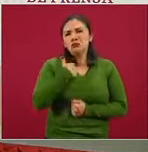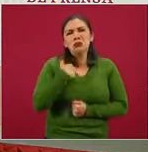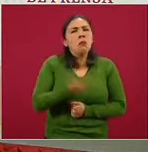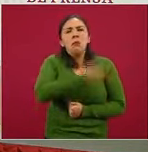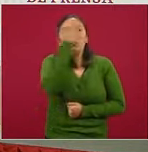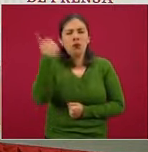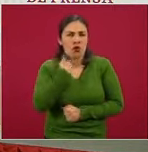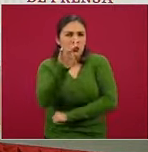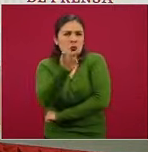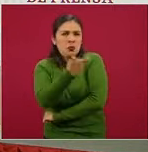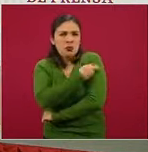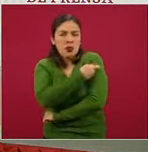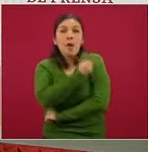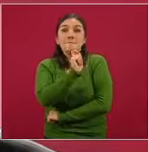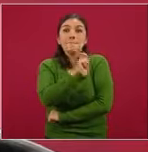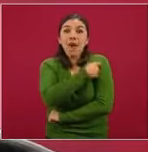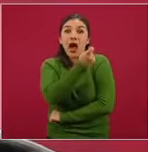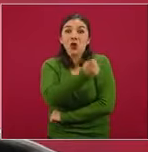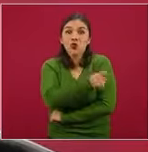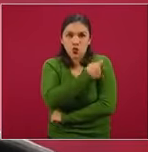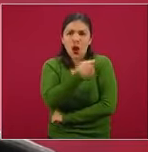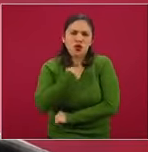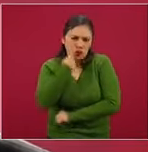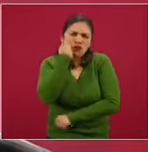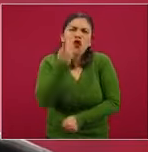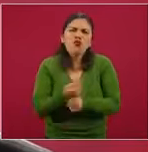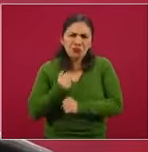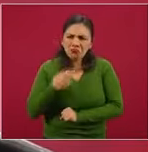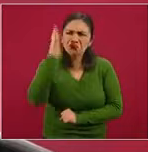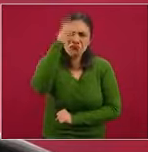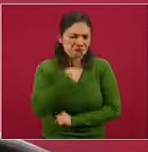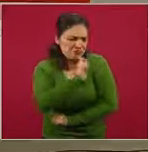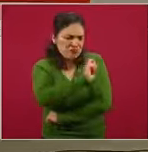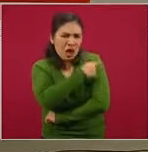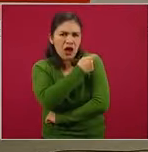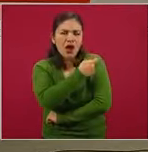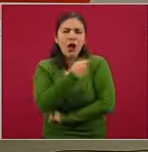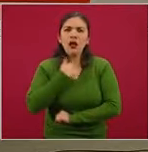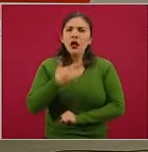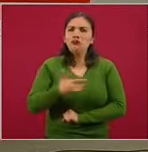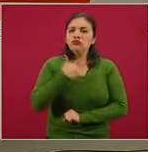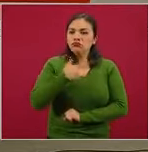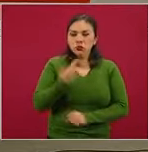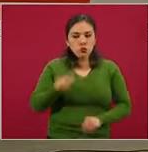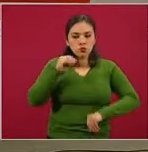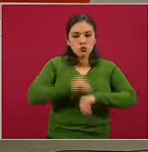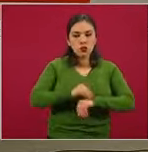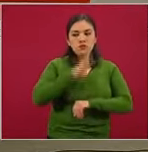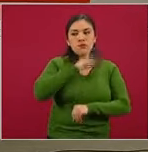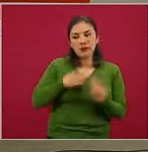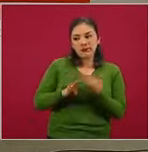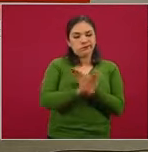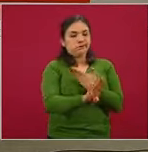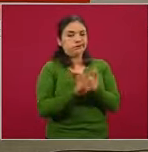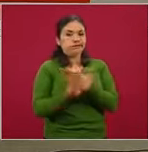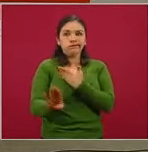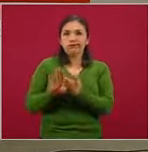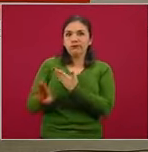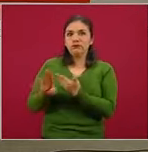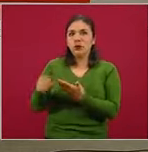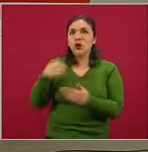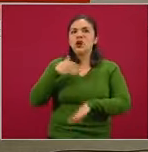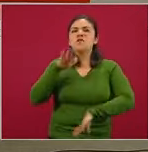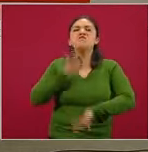vacuna experimental, yo soy un sujeto que estoy participando en el estudio, podría ser que cambie mi conducta respecto al riesgo y a lo mejor me